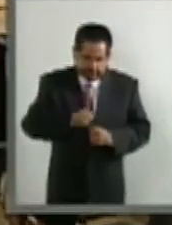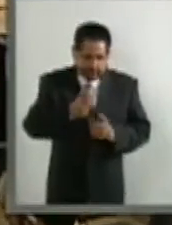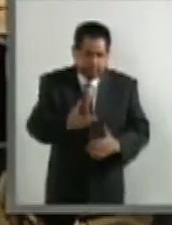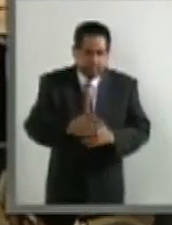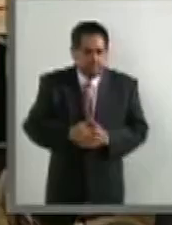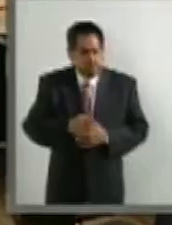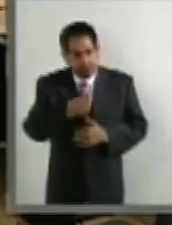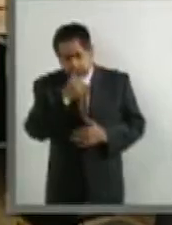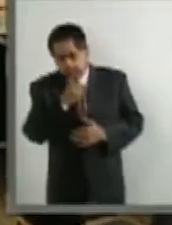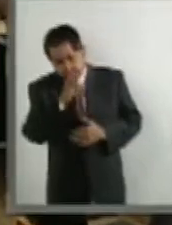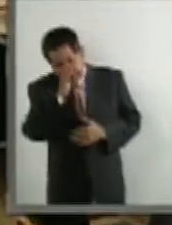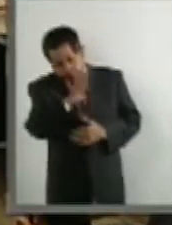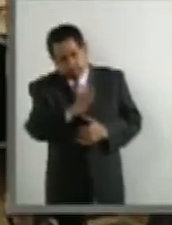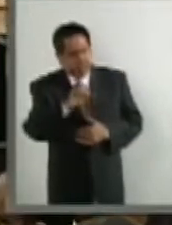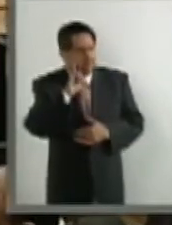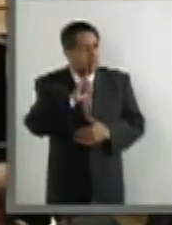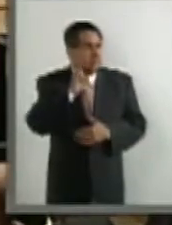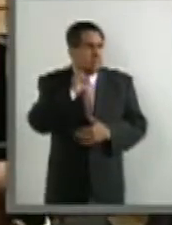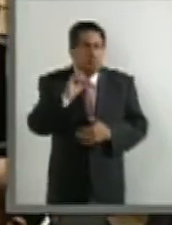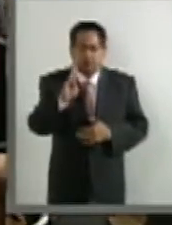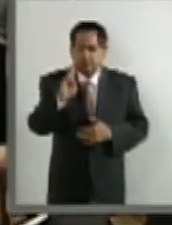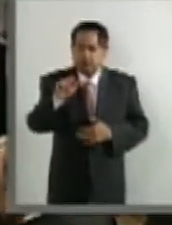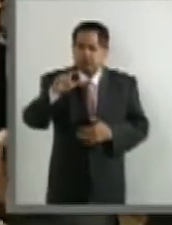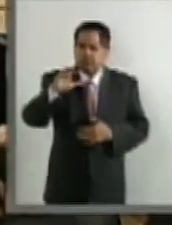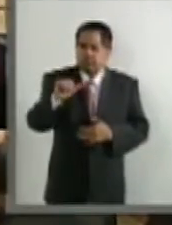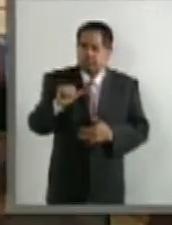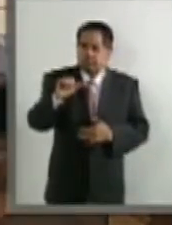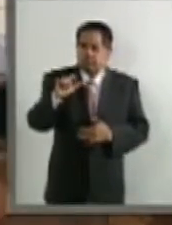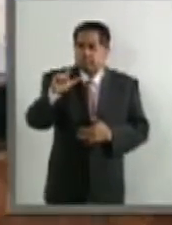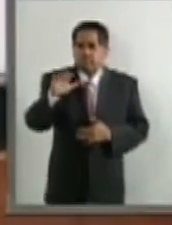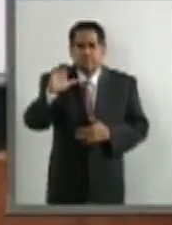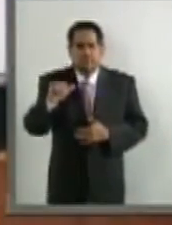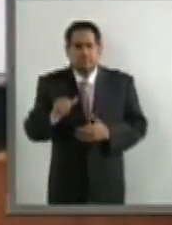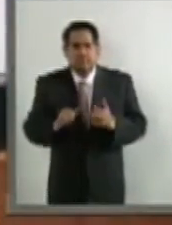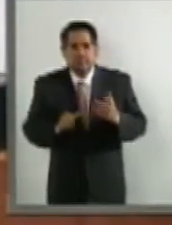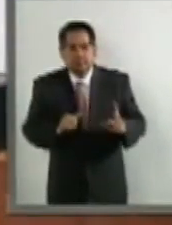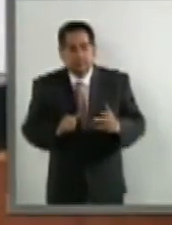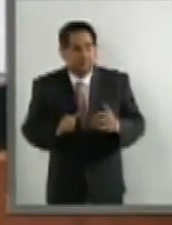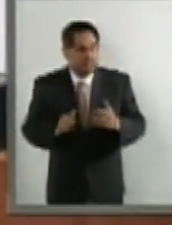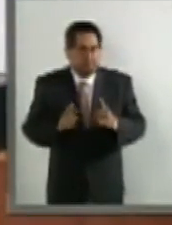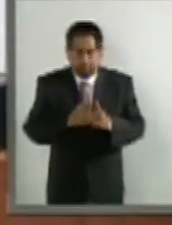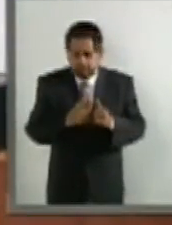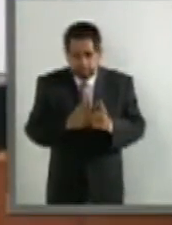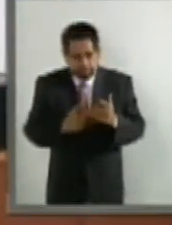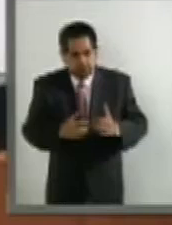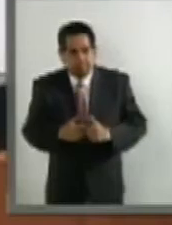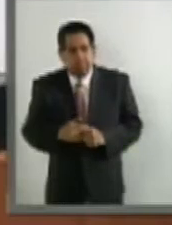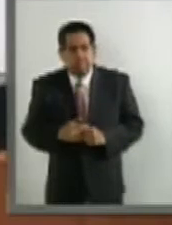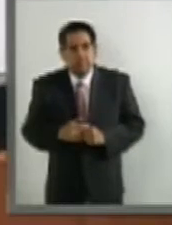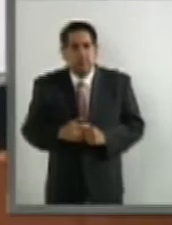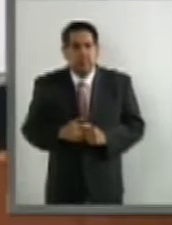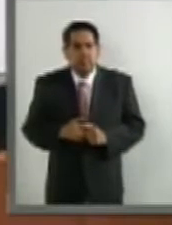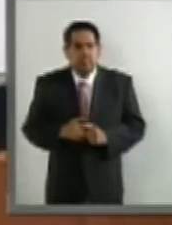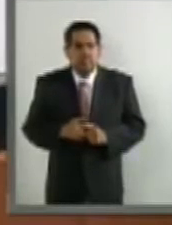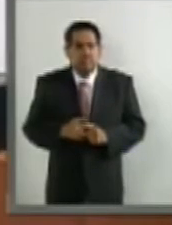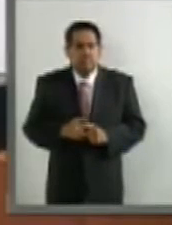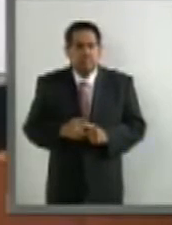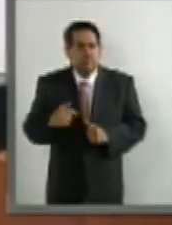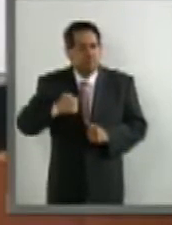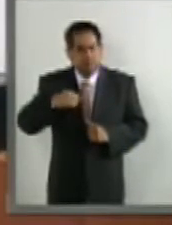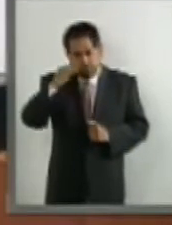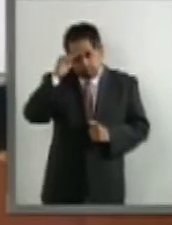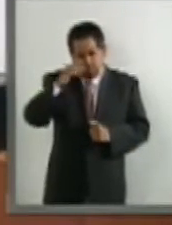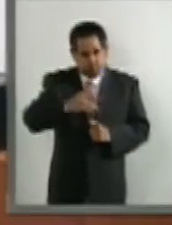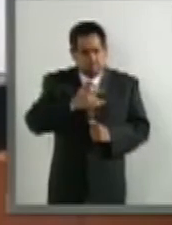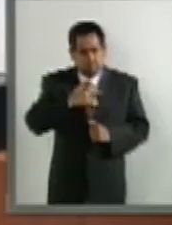decirle a la senadora Blanca Alcalá que primero que considero que es